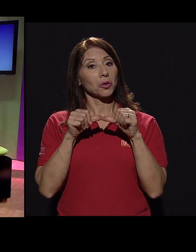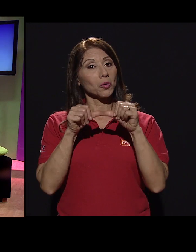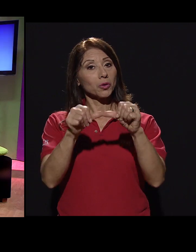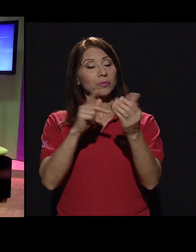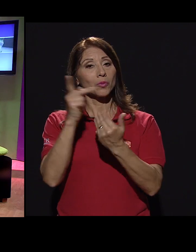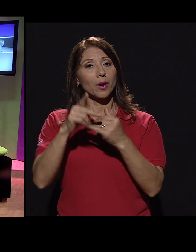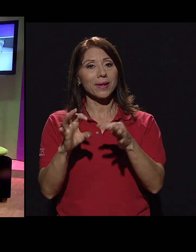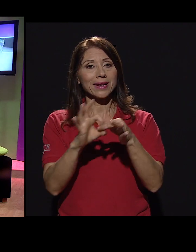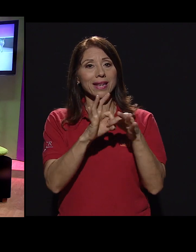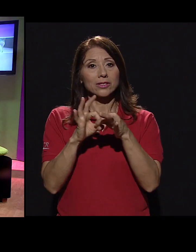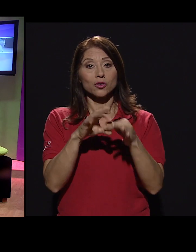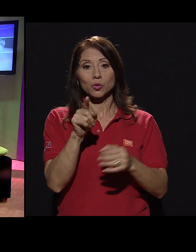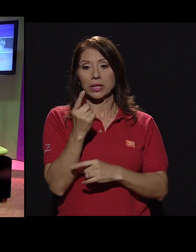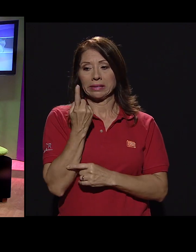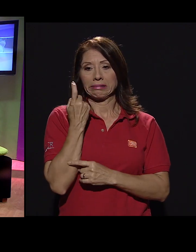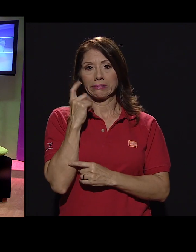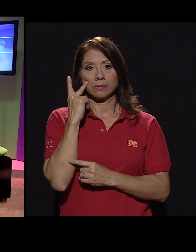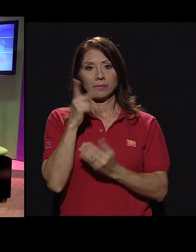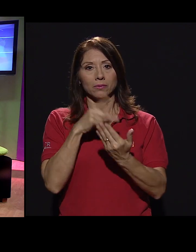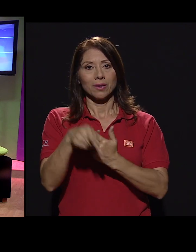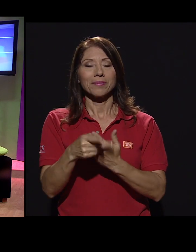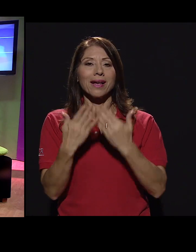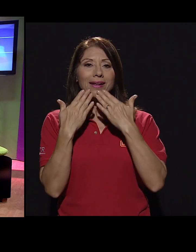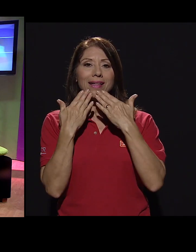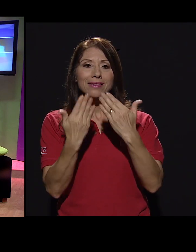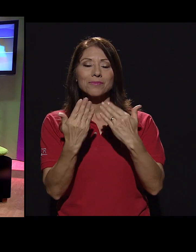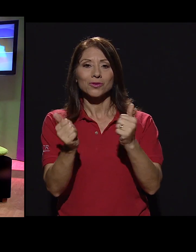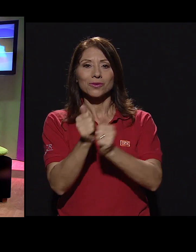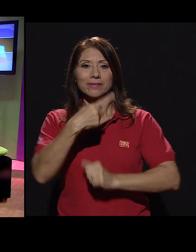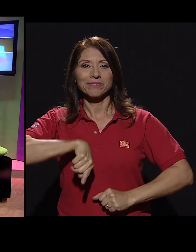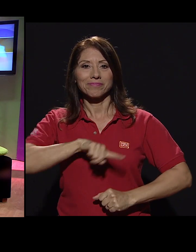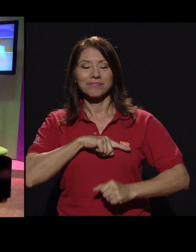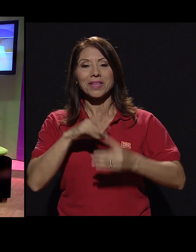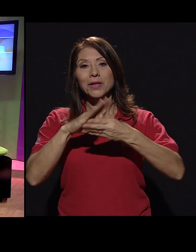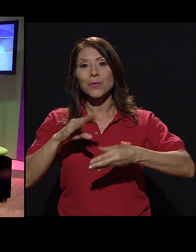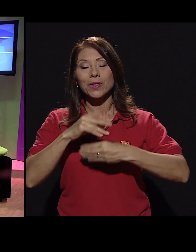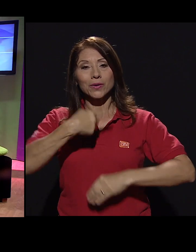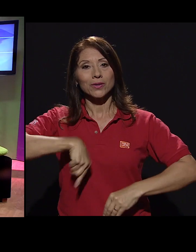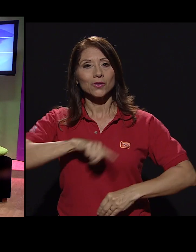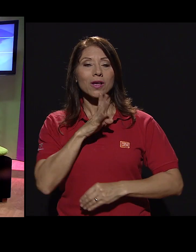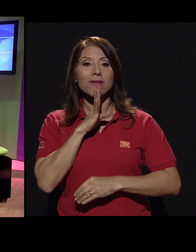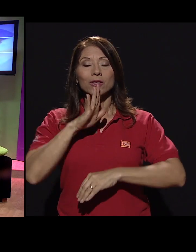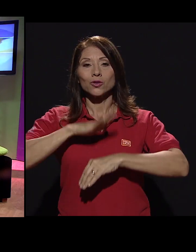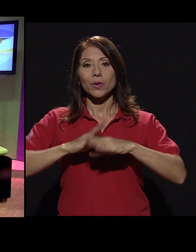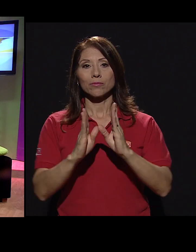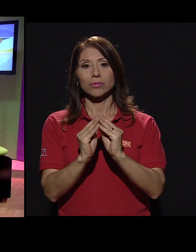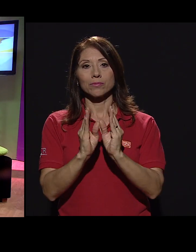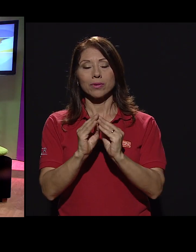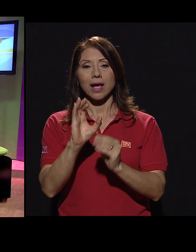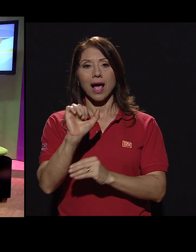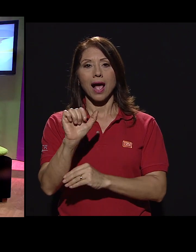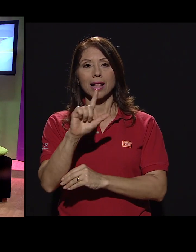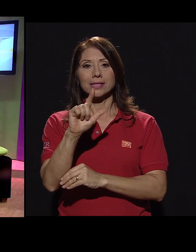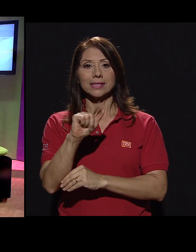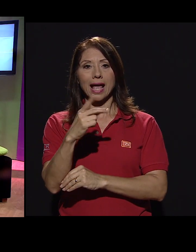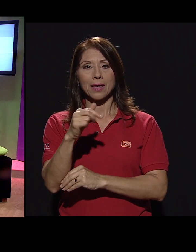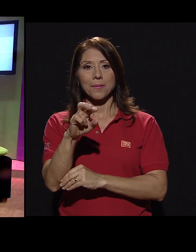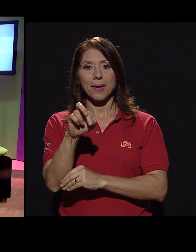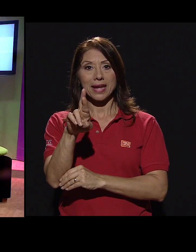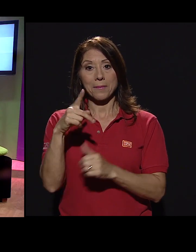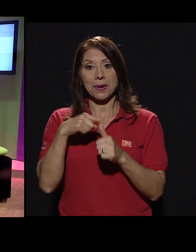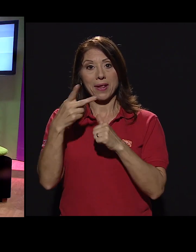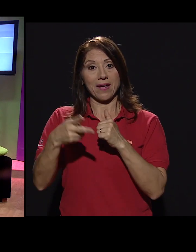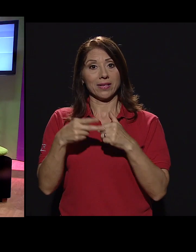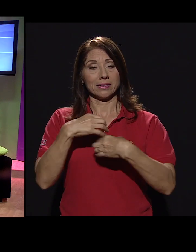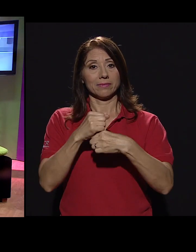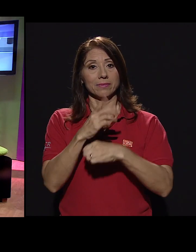Estamos de regreso en Nexus Y nos acaba de sintonizar Le agradecemos su compañía Y le cuento que estamos hablando Sobre el congreso de Alzheimer Que se desarrollará